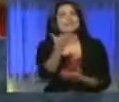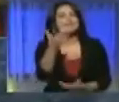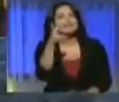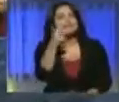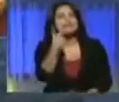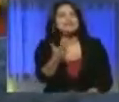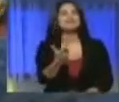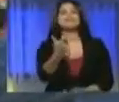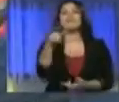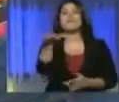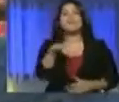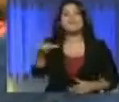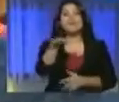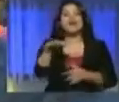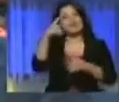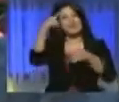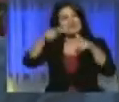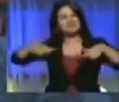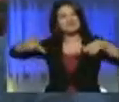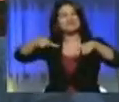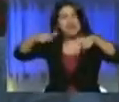En la Plaza de Toros de Valencia.